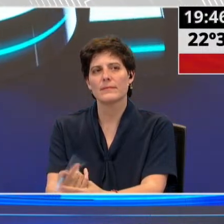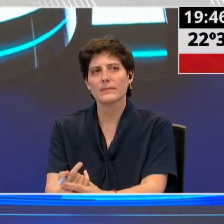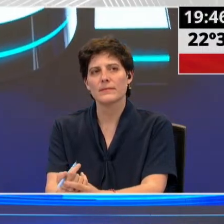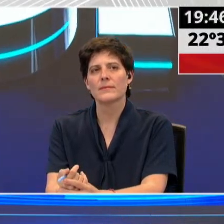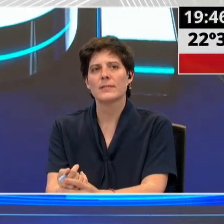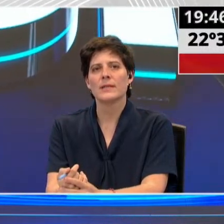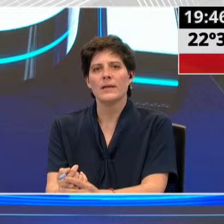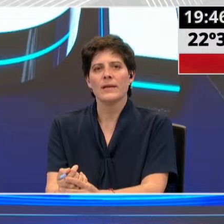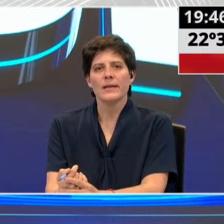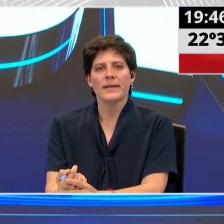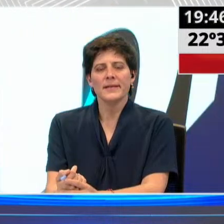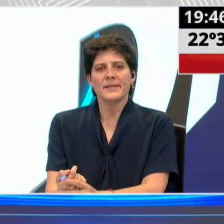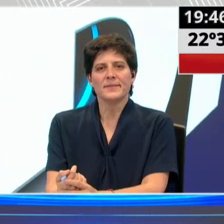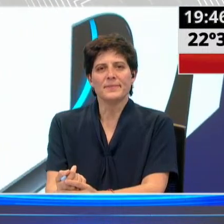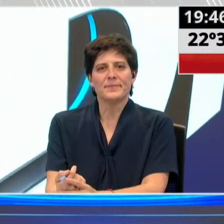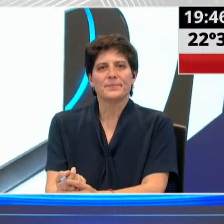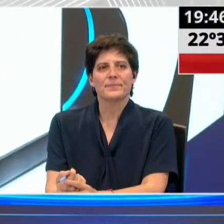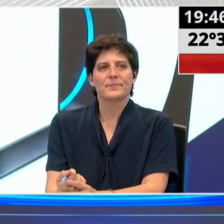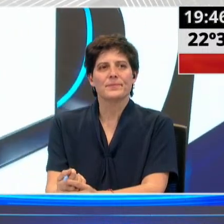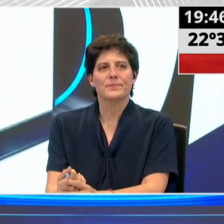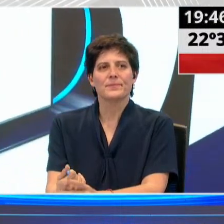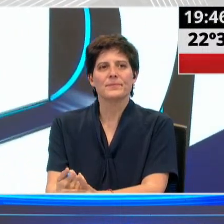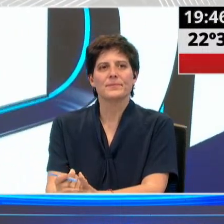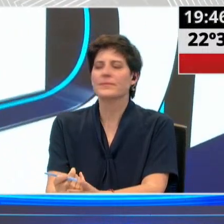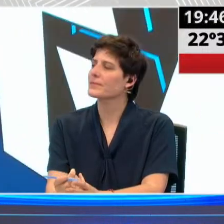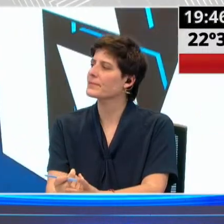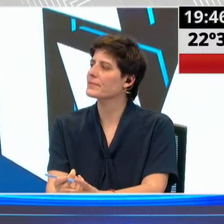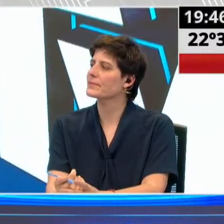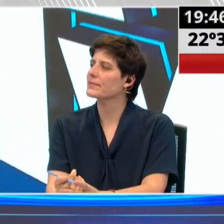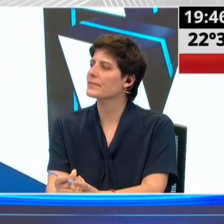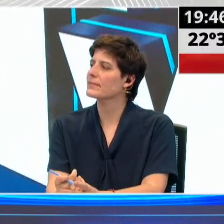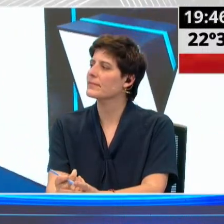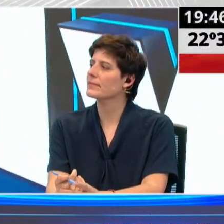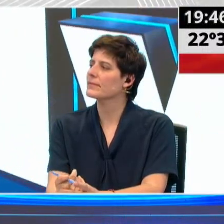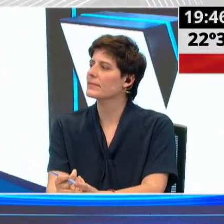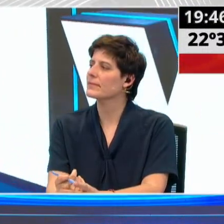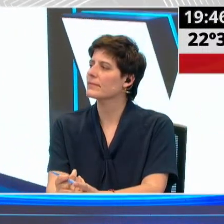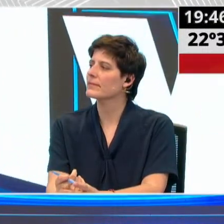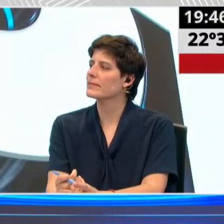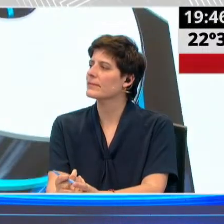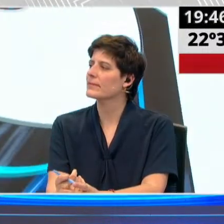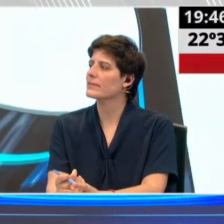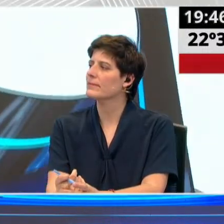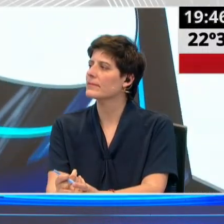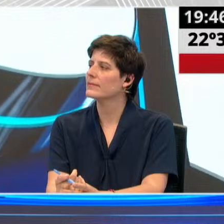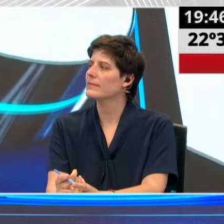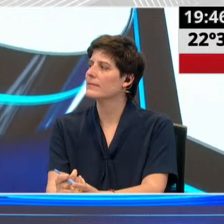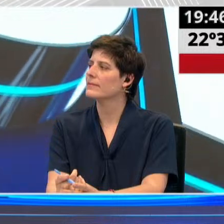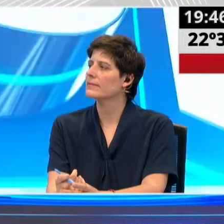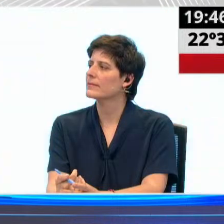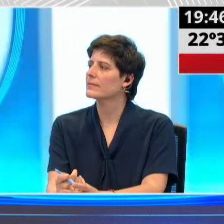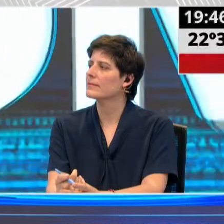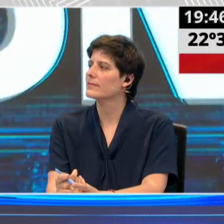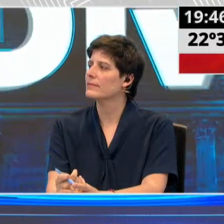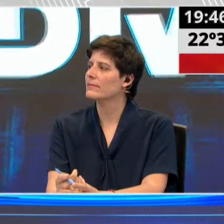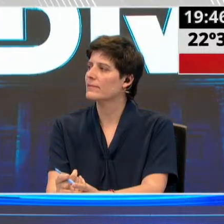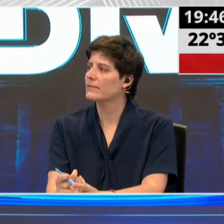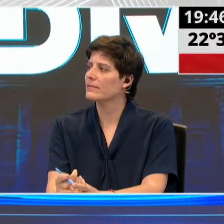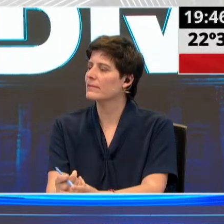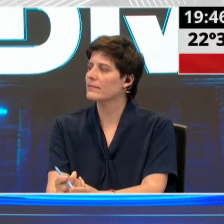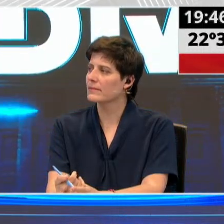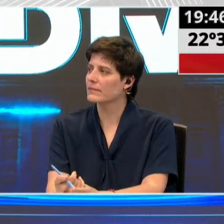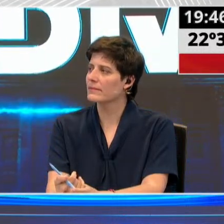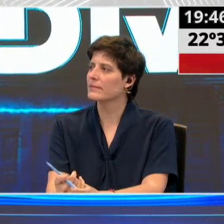unidad. Bueno, también se hablaba de una negociación en donde Facundo Manes tenía posibilidades de ocupar la